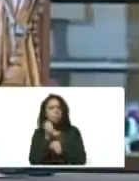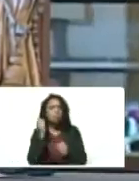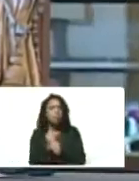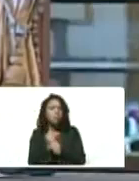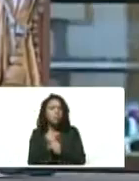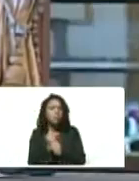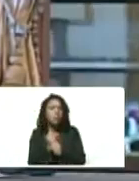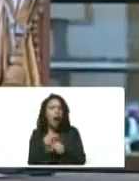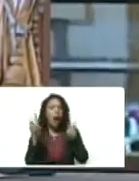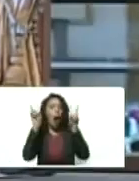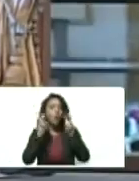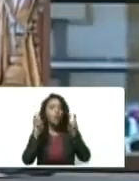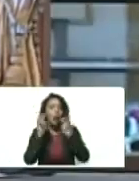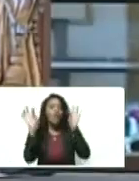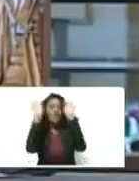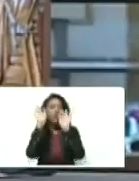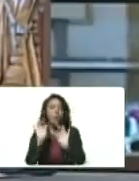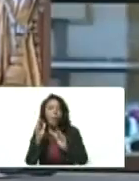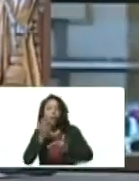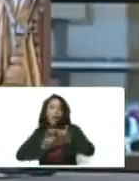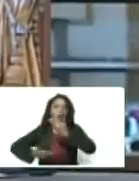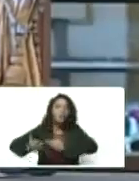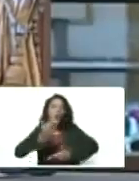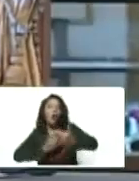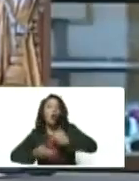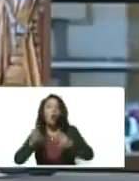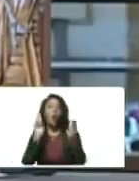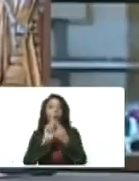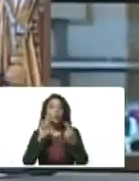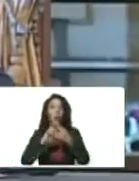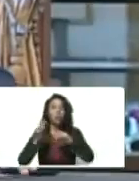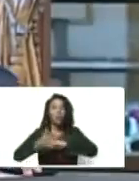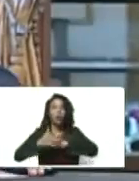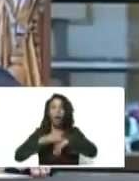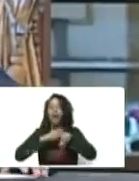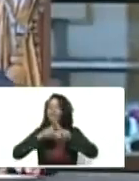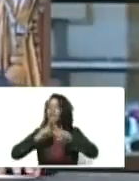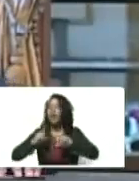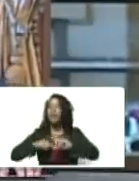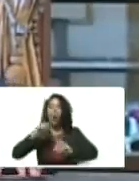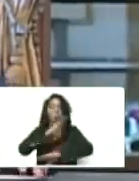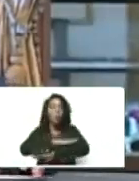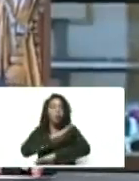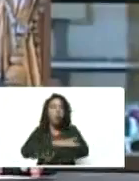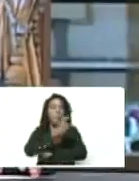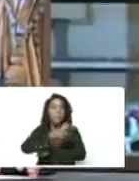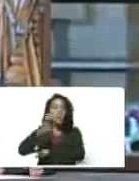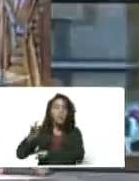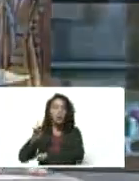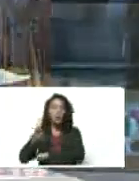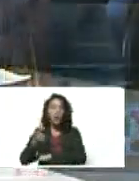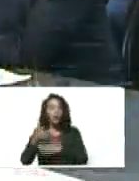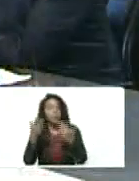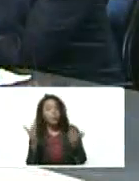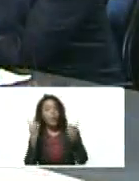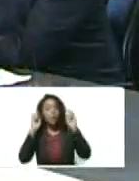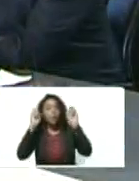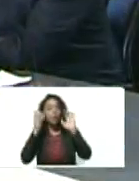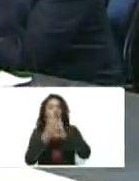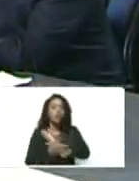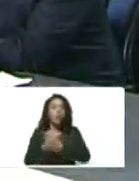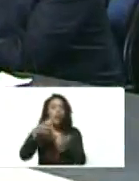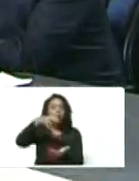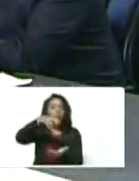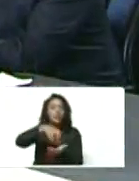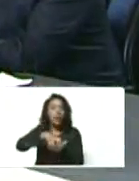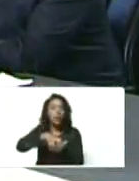nuevas vías de intercambio de conocimientos técnicos con distintos actores de la región acerca de la cuestión del estado